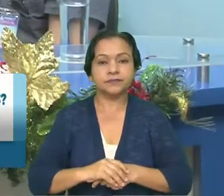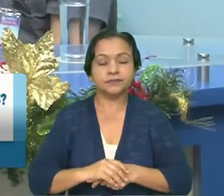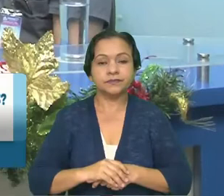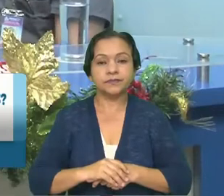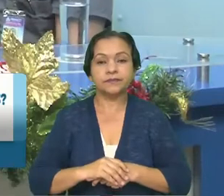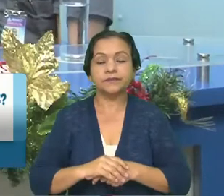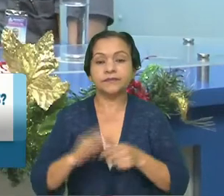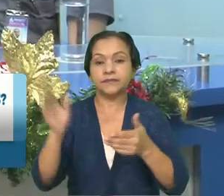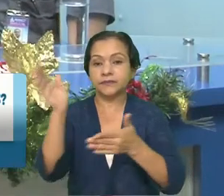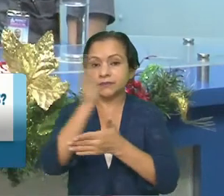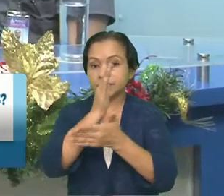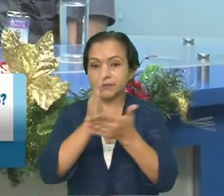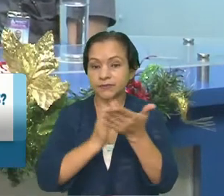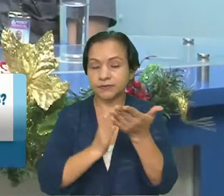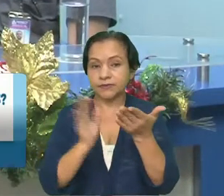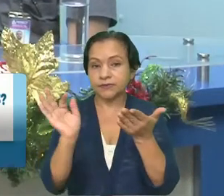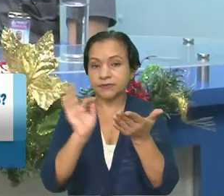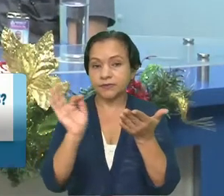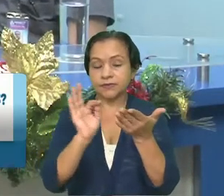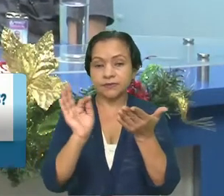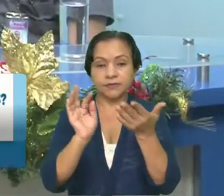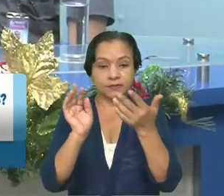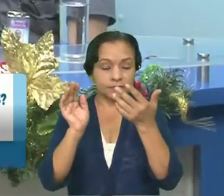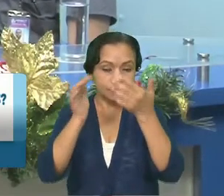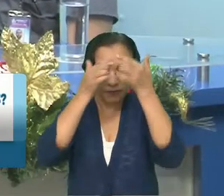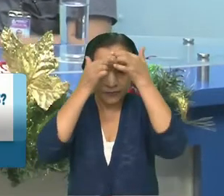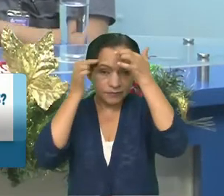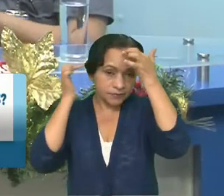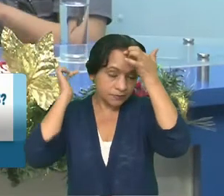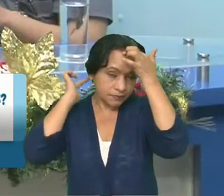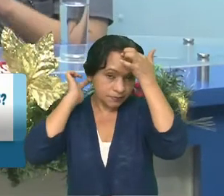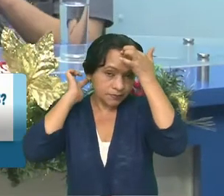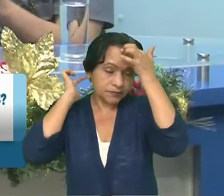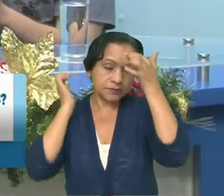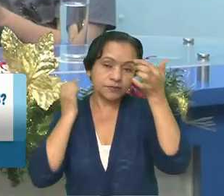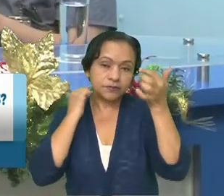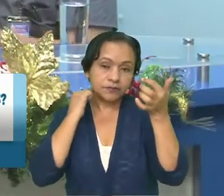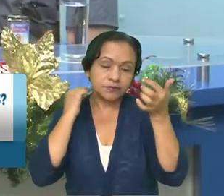Hay ciertas manifestaciones neurológicas que